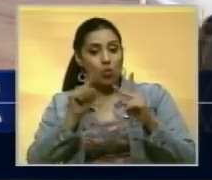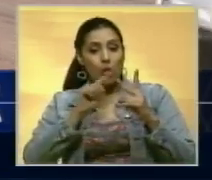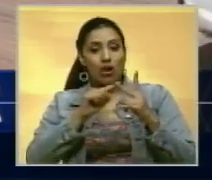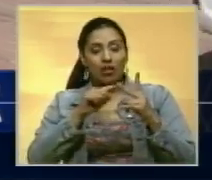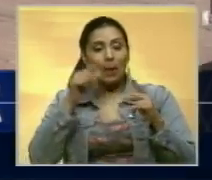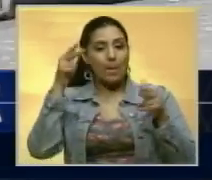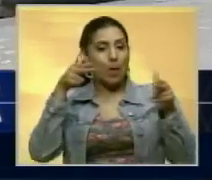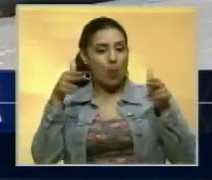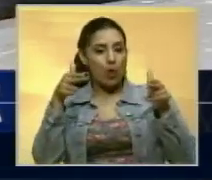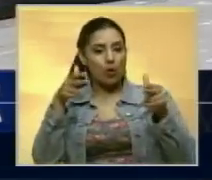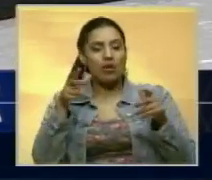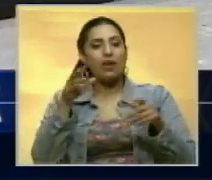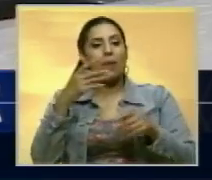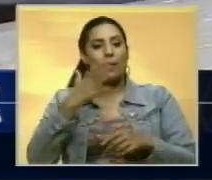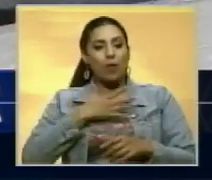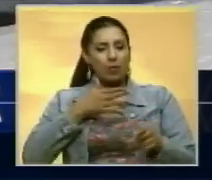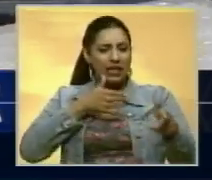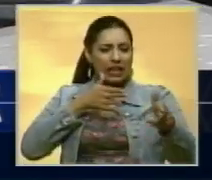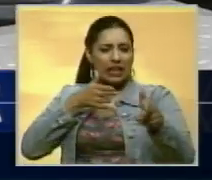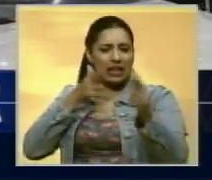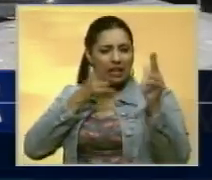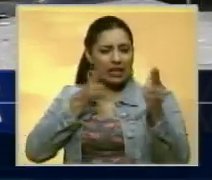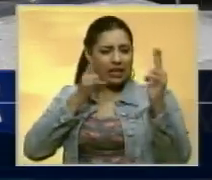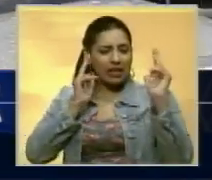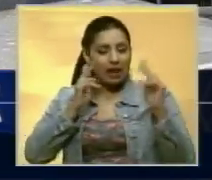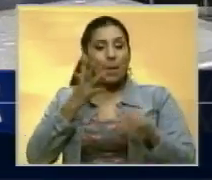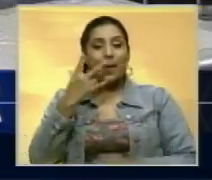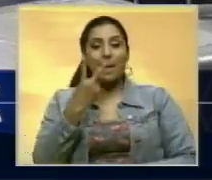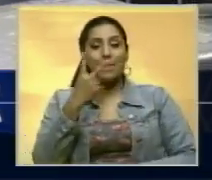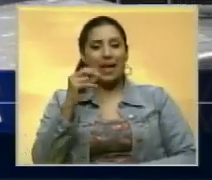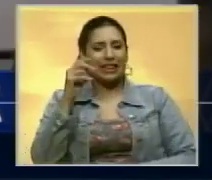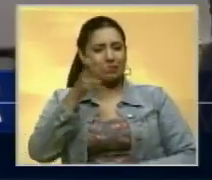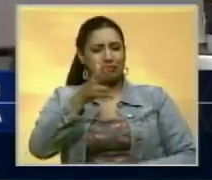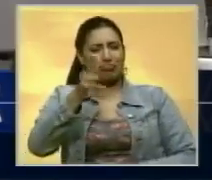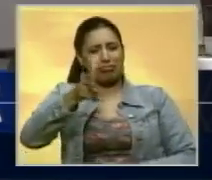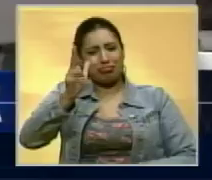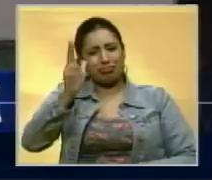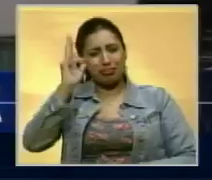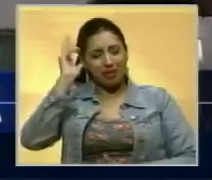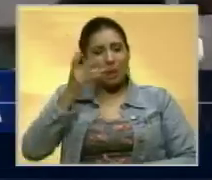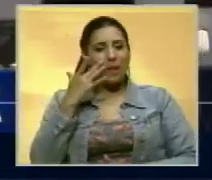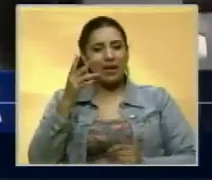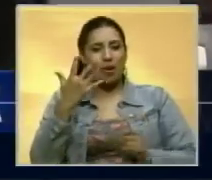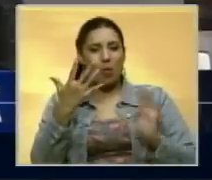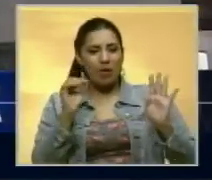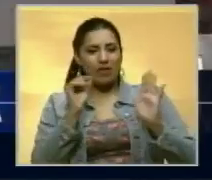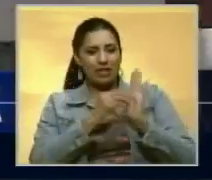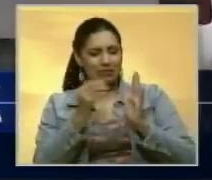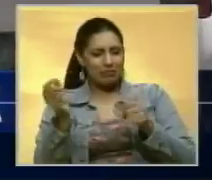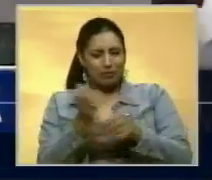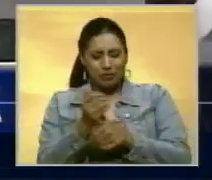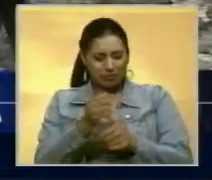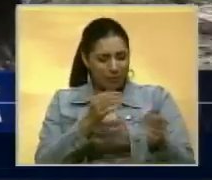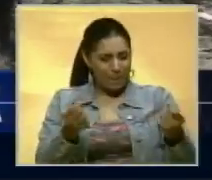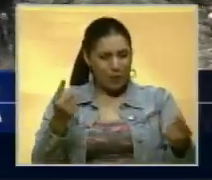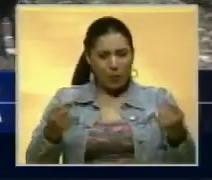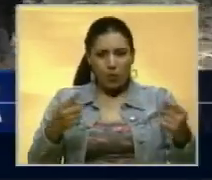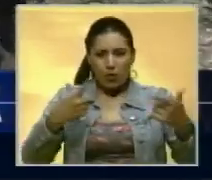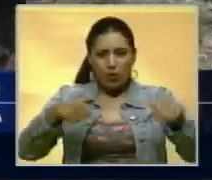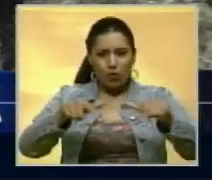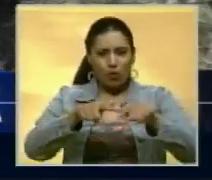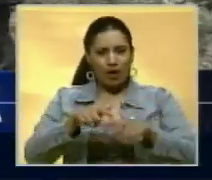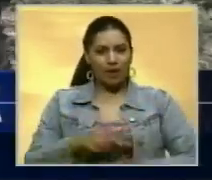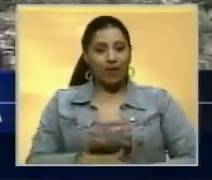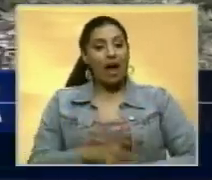los ajusticiaron con subametralladoras. No menos de 20 casquillos de balas calibre 9 milímetros fueron encontrados por los detectives